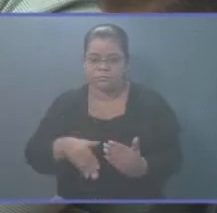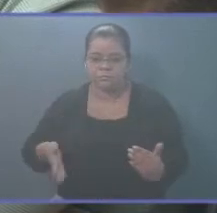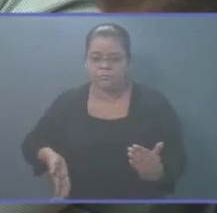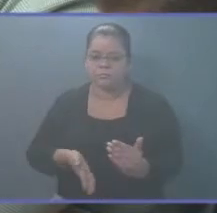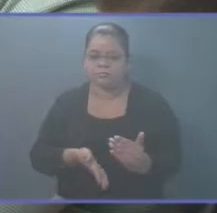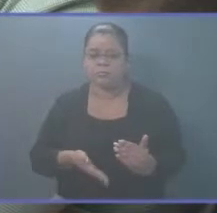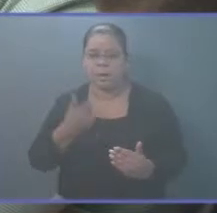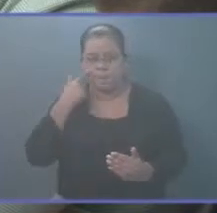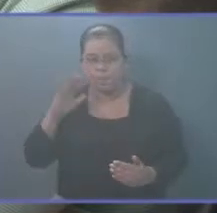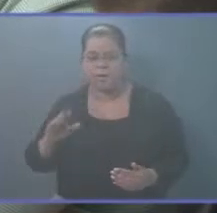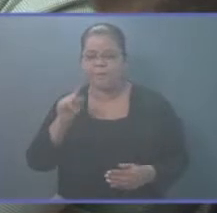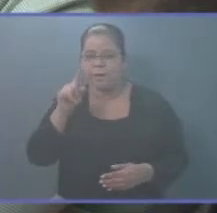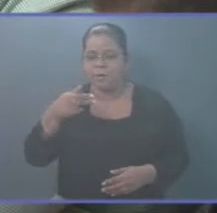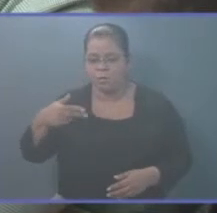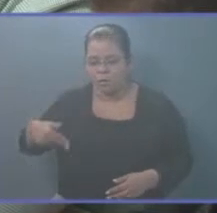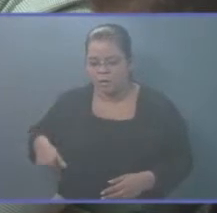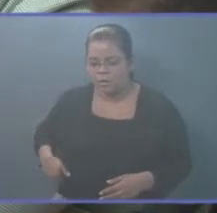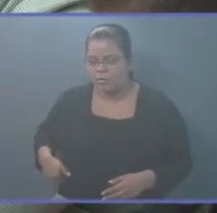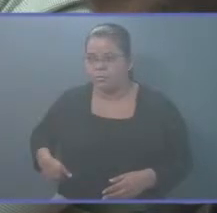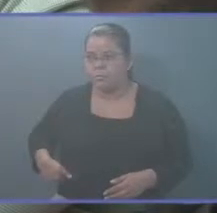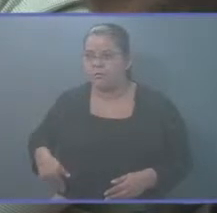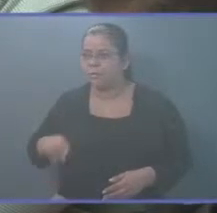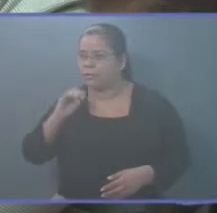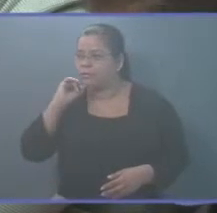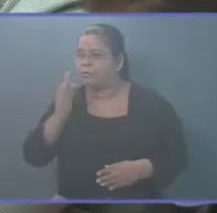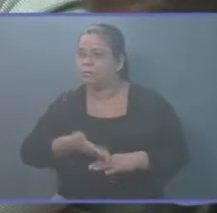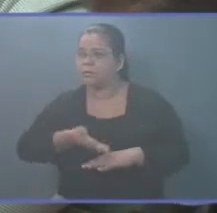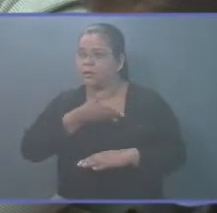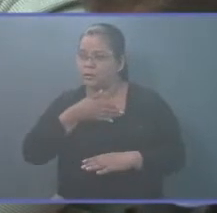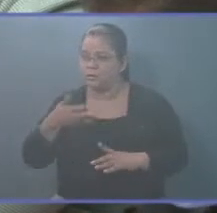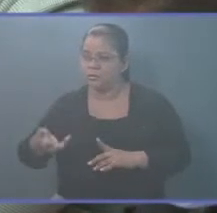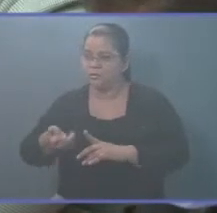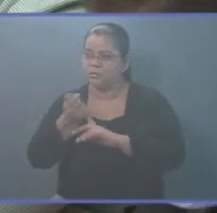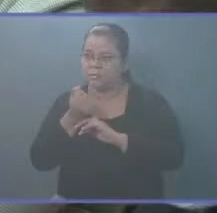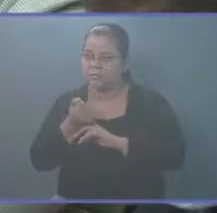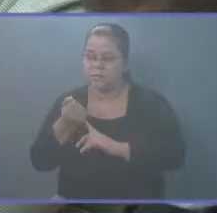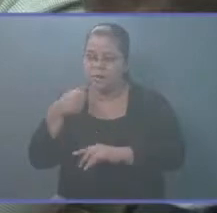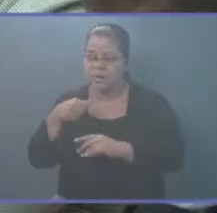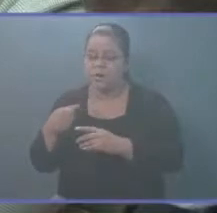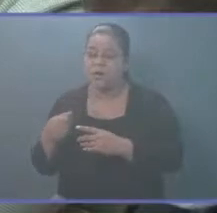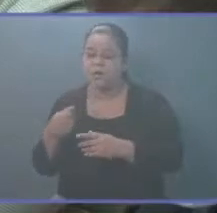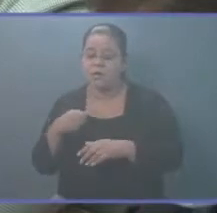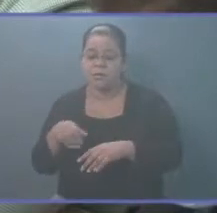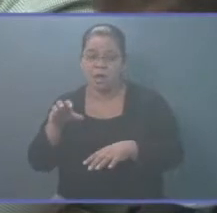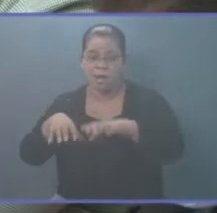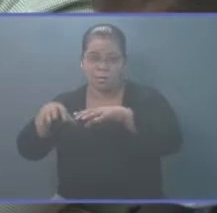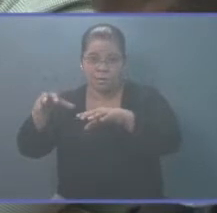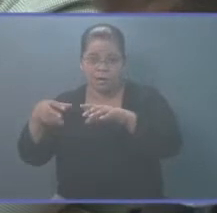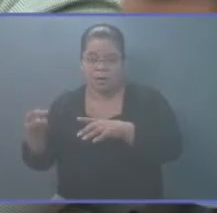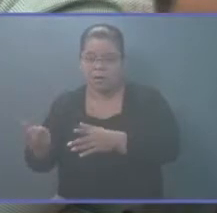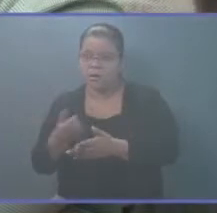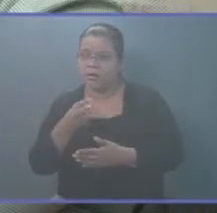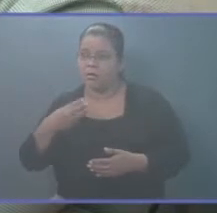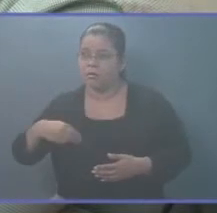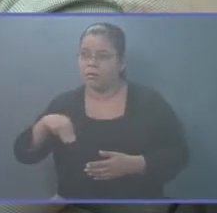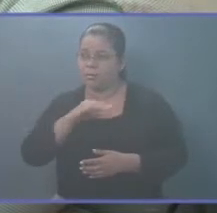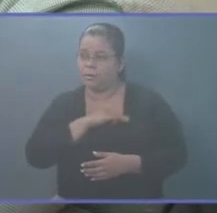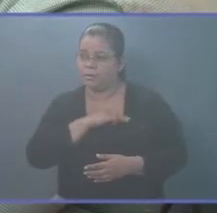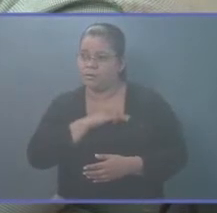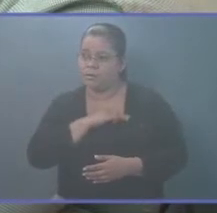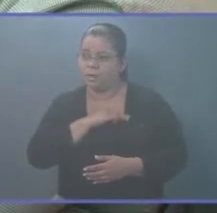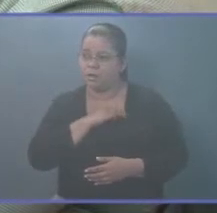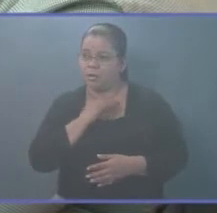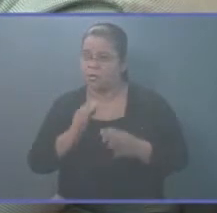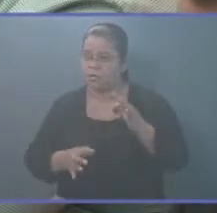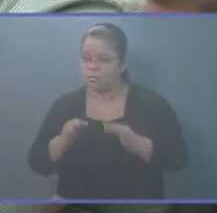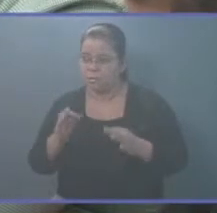un arma, y voy a contarlo rápidamente, que había sido sacada de los almacenes del Ministerio de